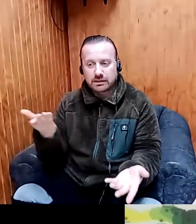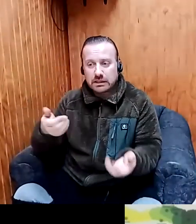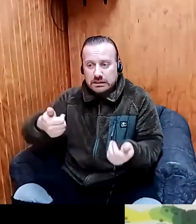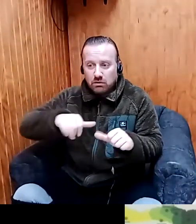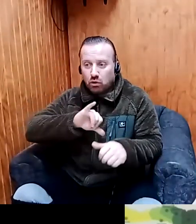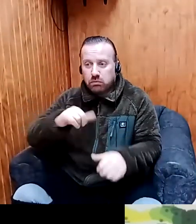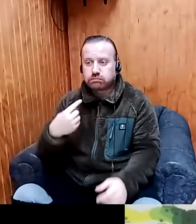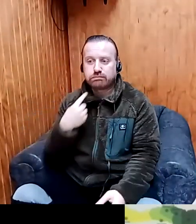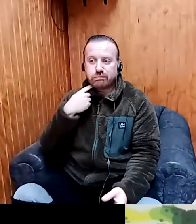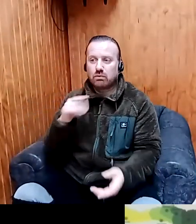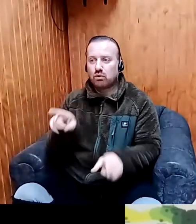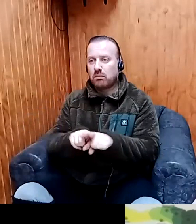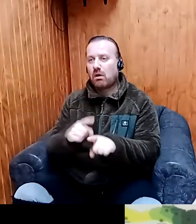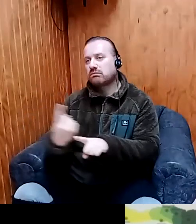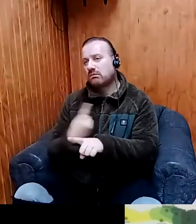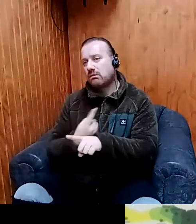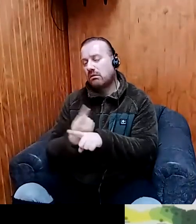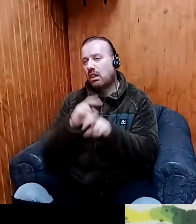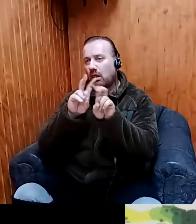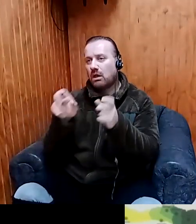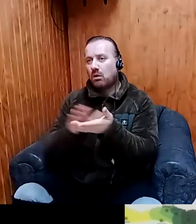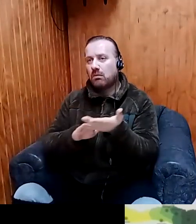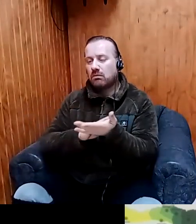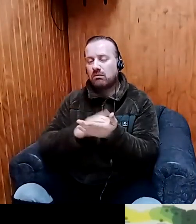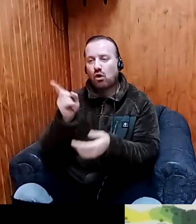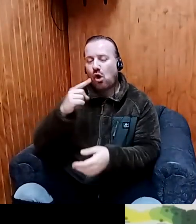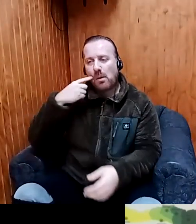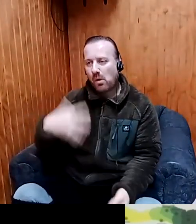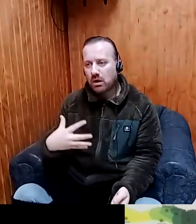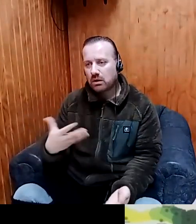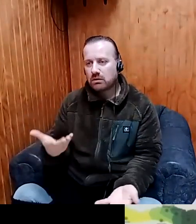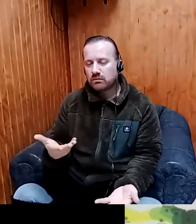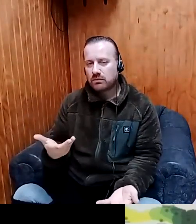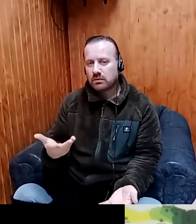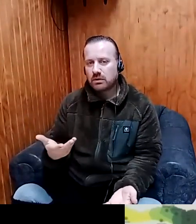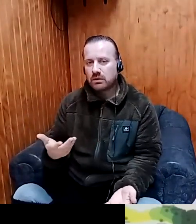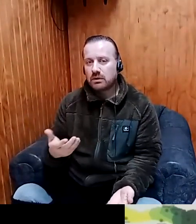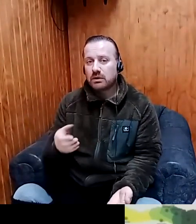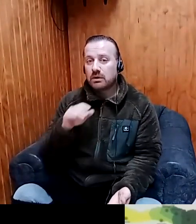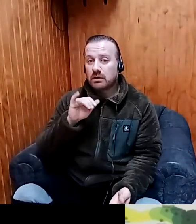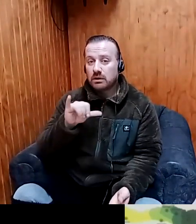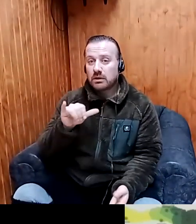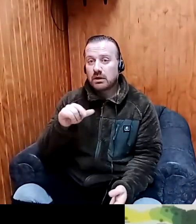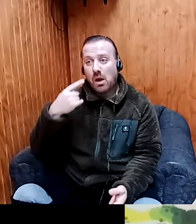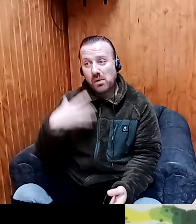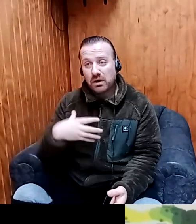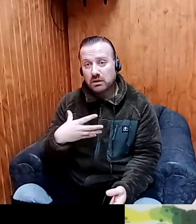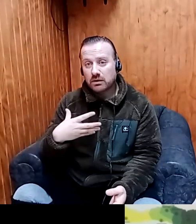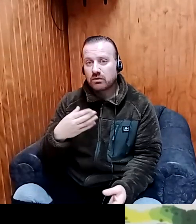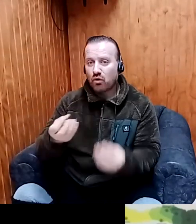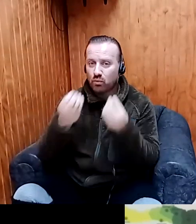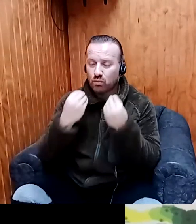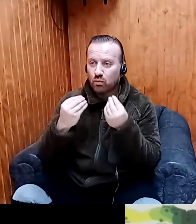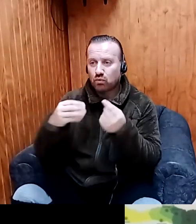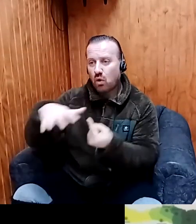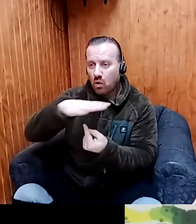perder en hablar solo de cosas, digamos, irrelevantes, para que nos entendamos. Entonces, lo ideal es encontrar buenos